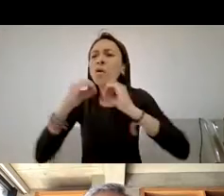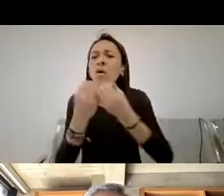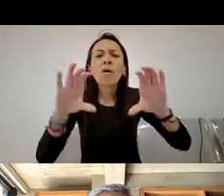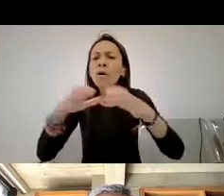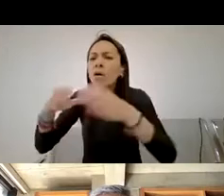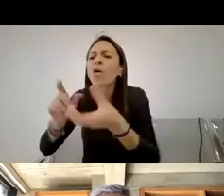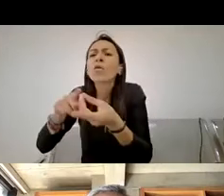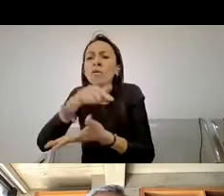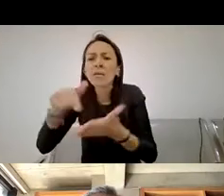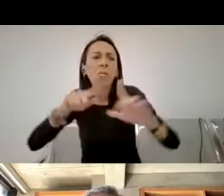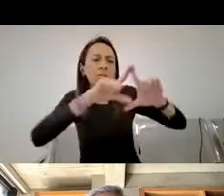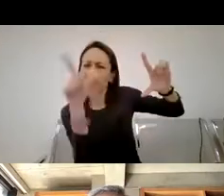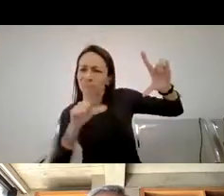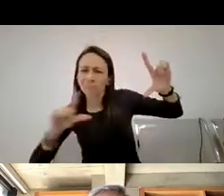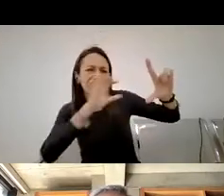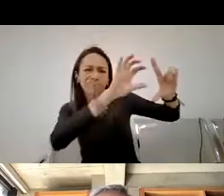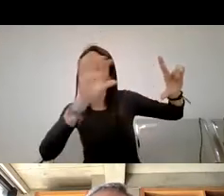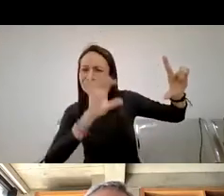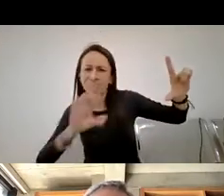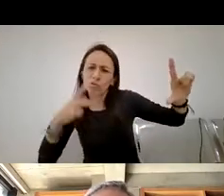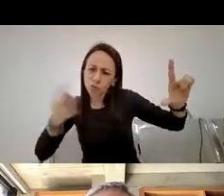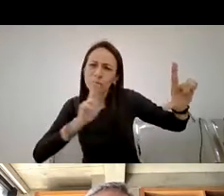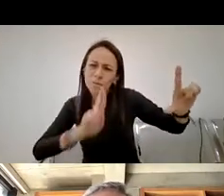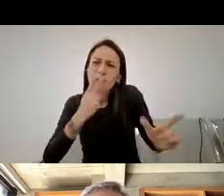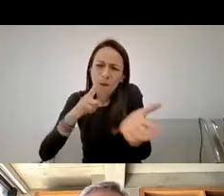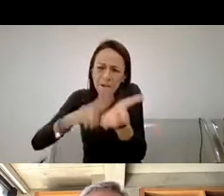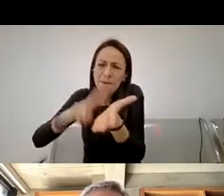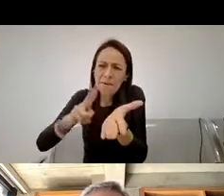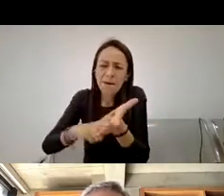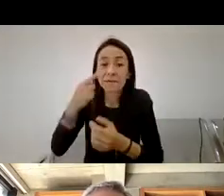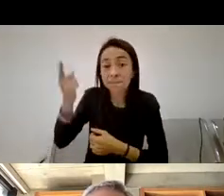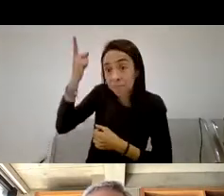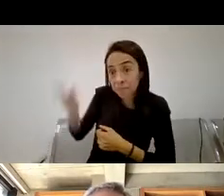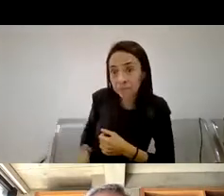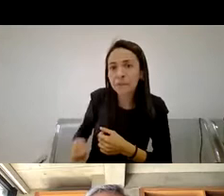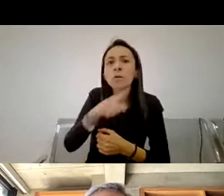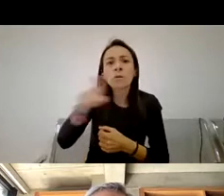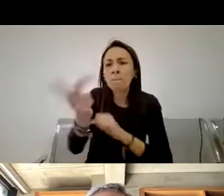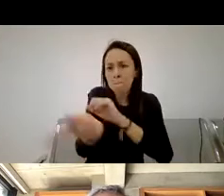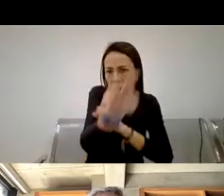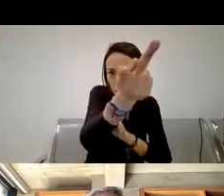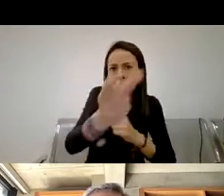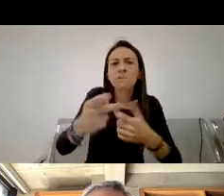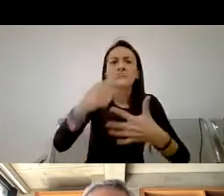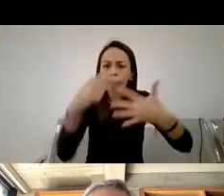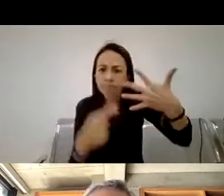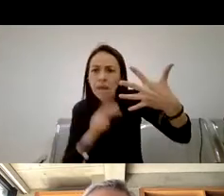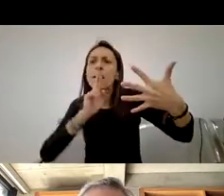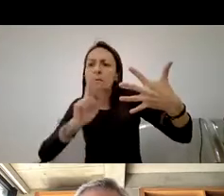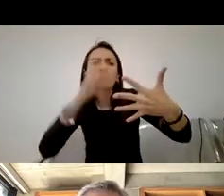Entre las opciones de respuesta que les dimos, aquí estaban estas, y lo que es claro es, entonces aquí estamos